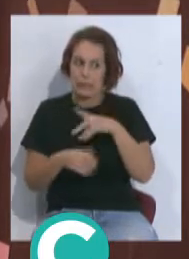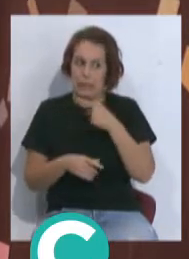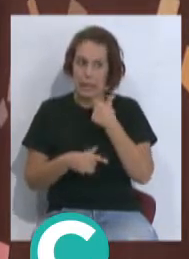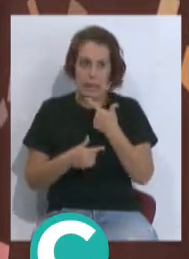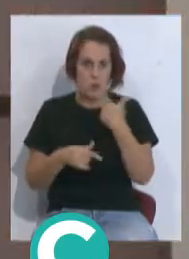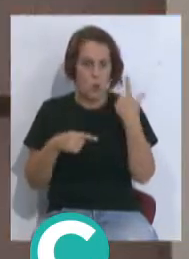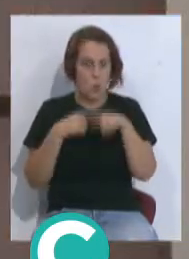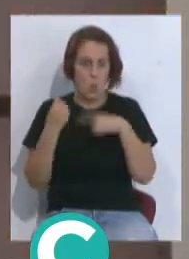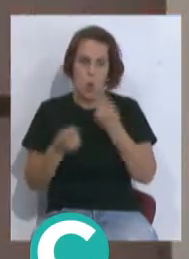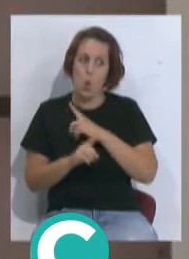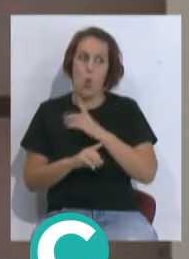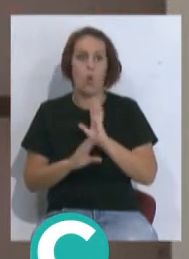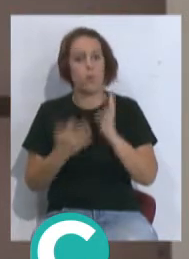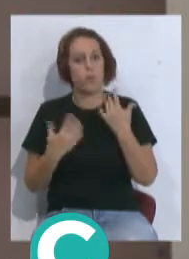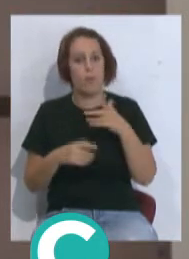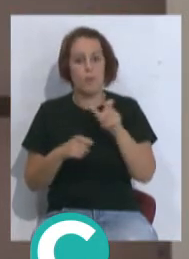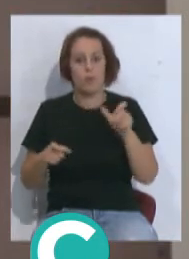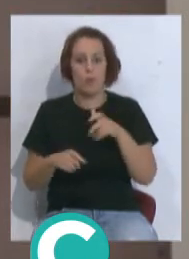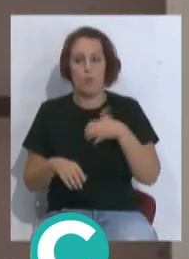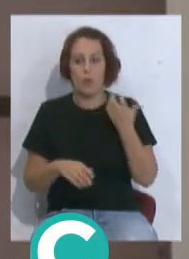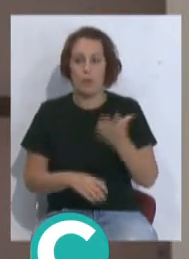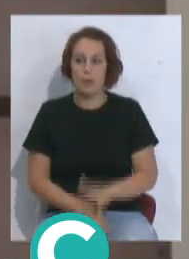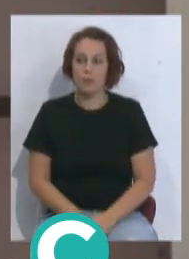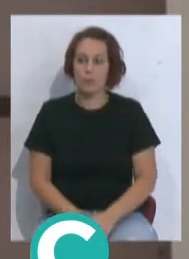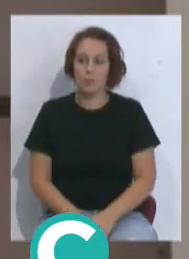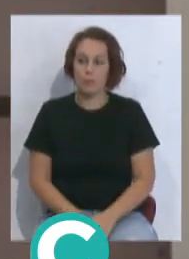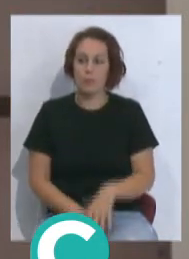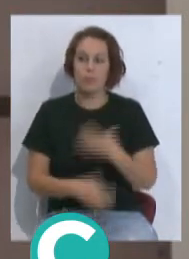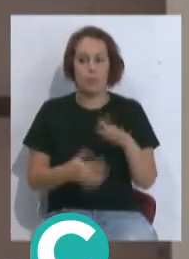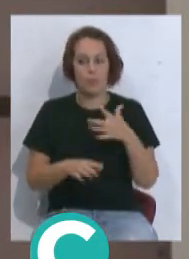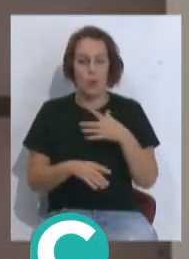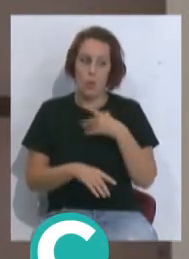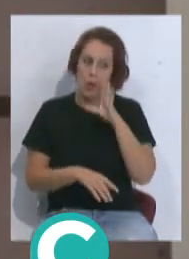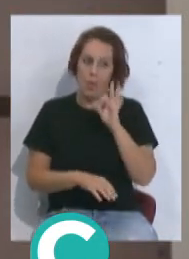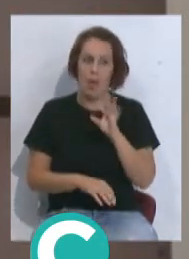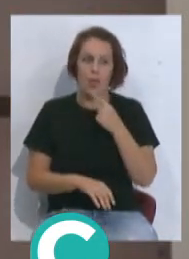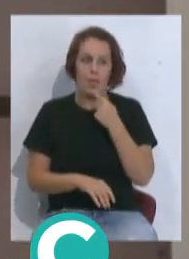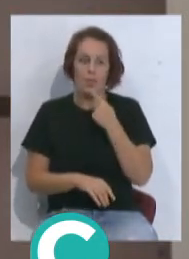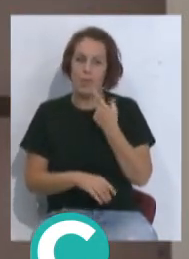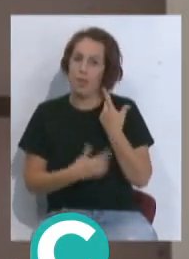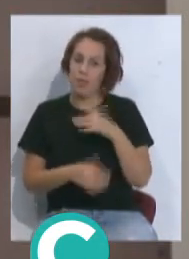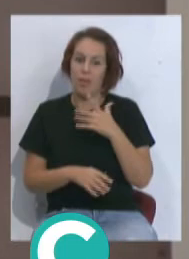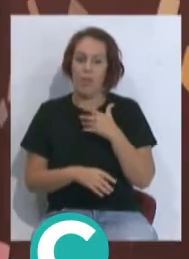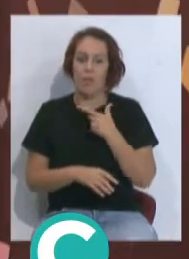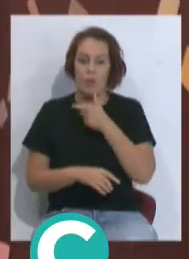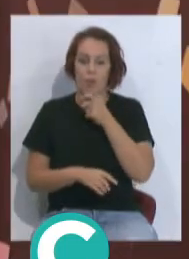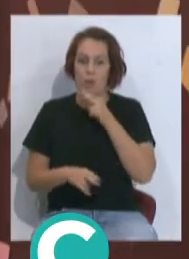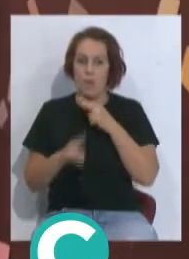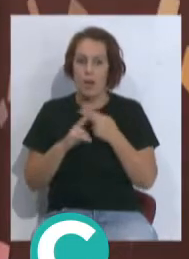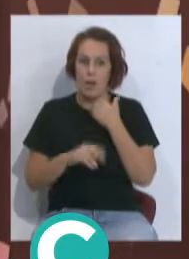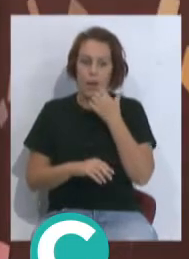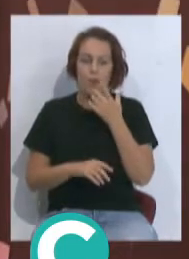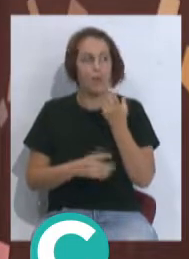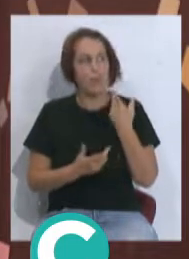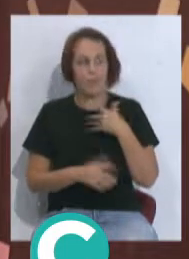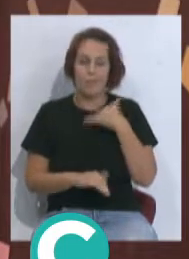comentarios. Luismi Rossi. Vale, su flanco a dar el palo. A dar el palo, de una manera o de otra, siempre una